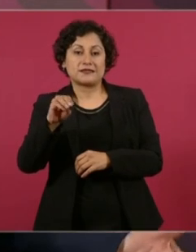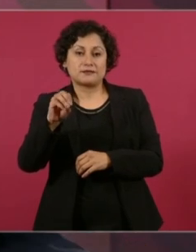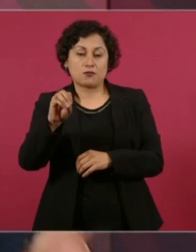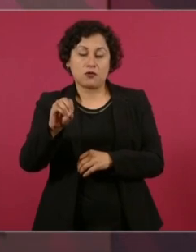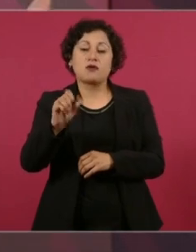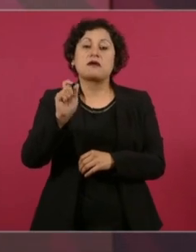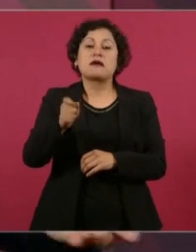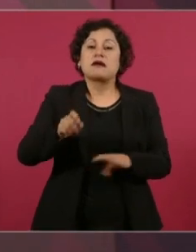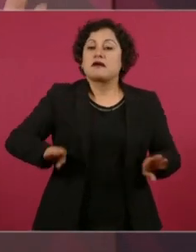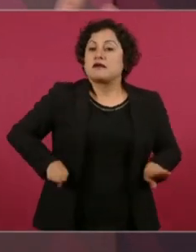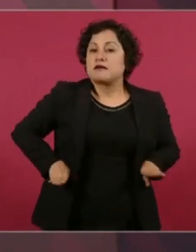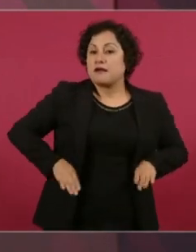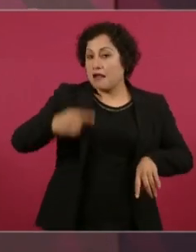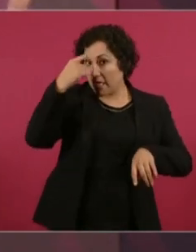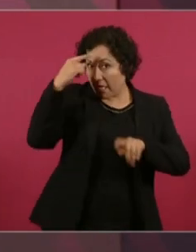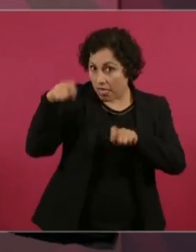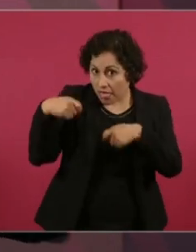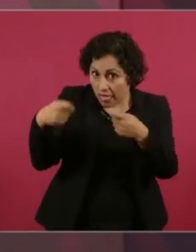¿Cómo les va a gustar